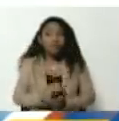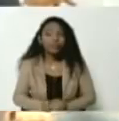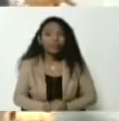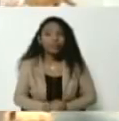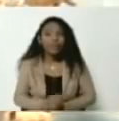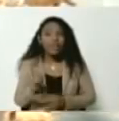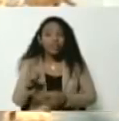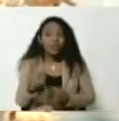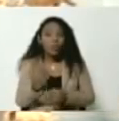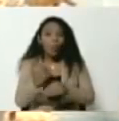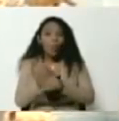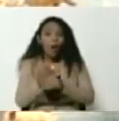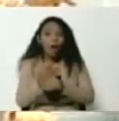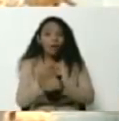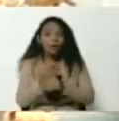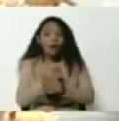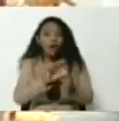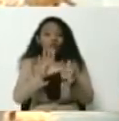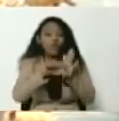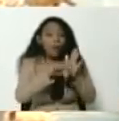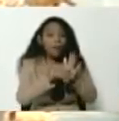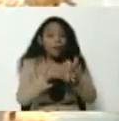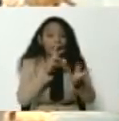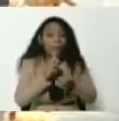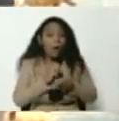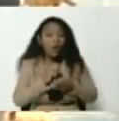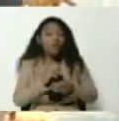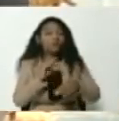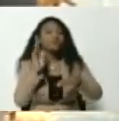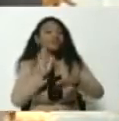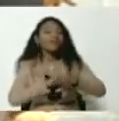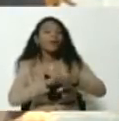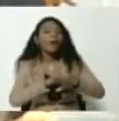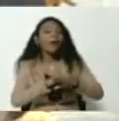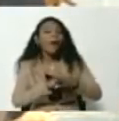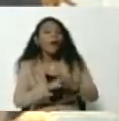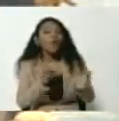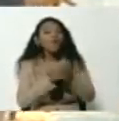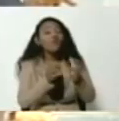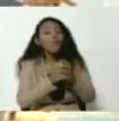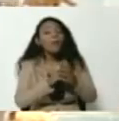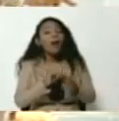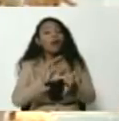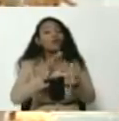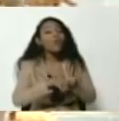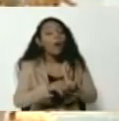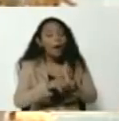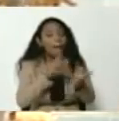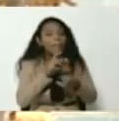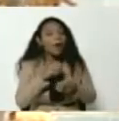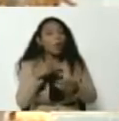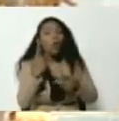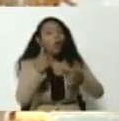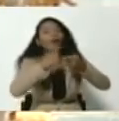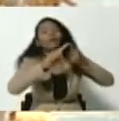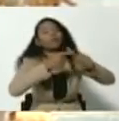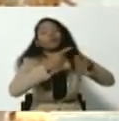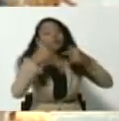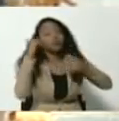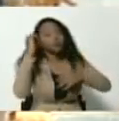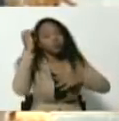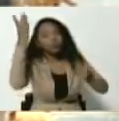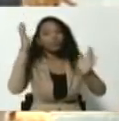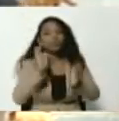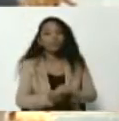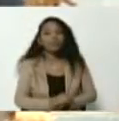Es como que unos asaltantes de banco llamen a su banda: banda para asaltar el banco tal, banda para asaltar el